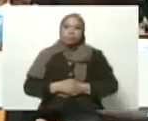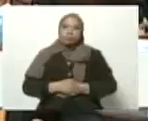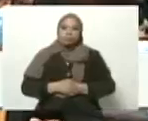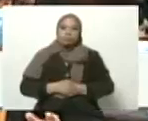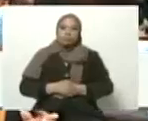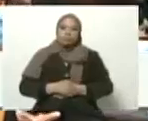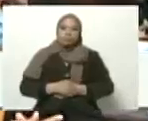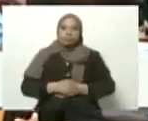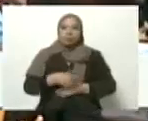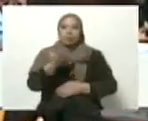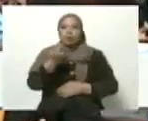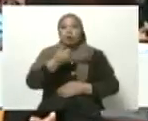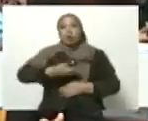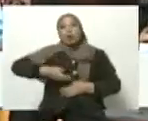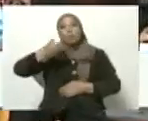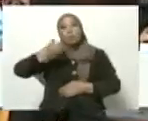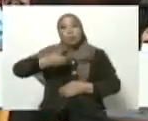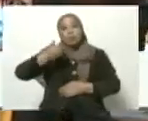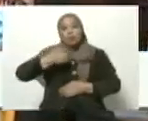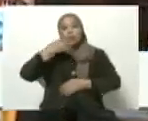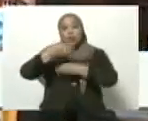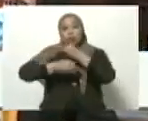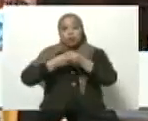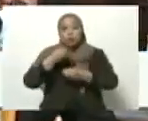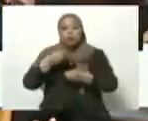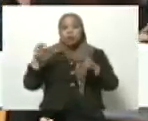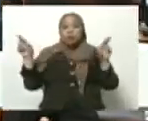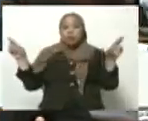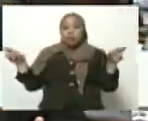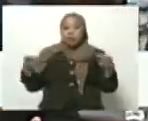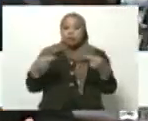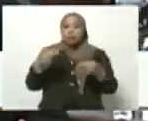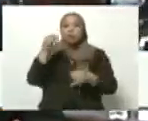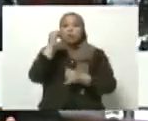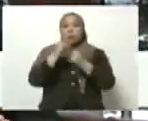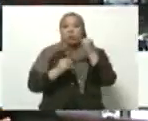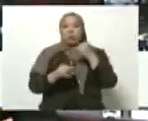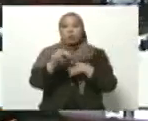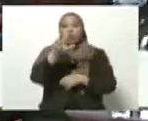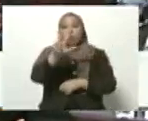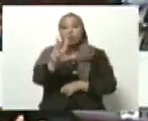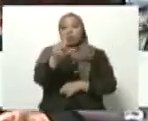un repaso importante de lo que ha ocurrido en los últimos 3 años.